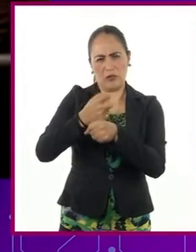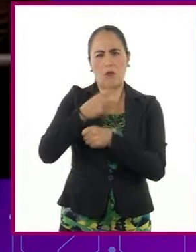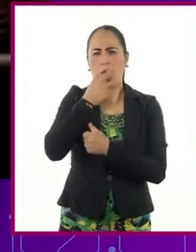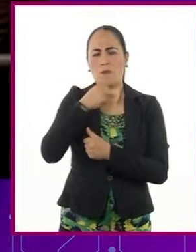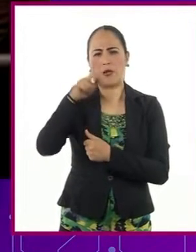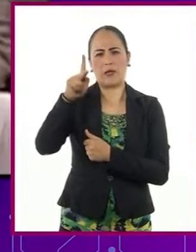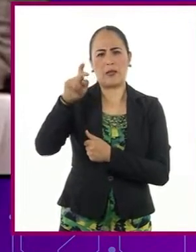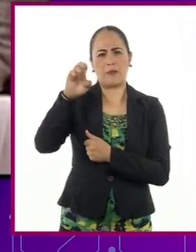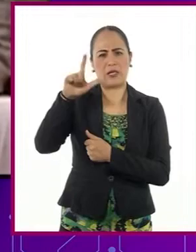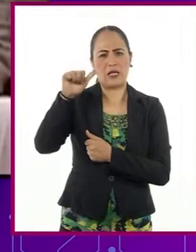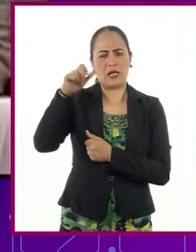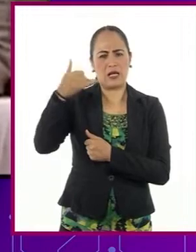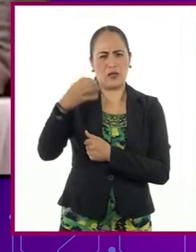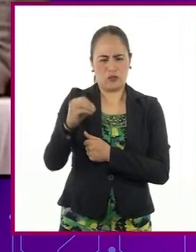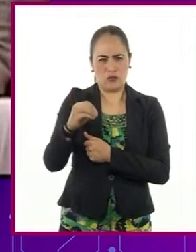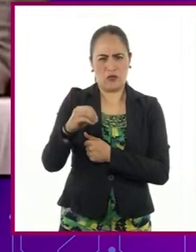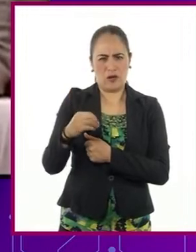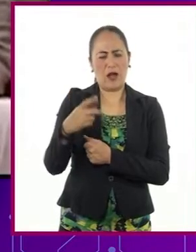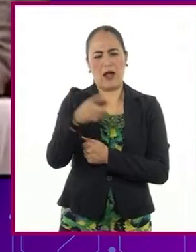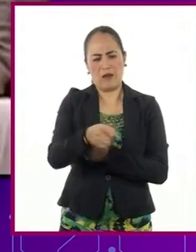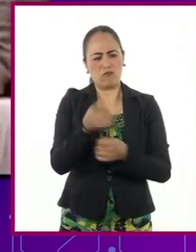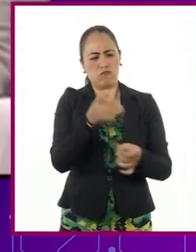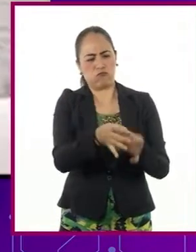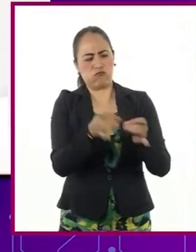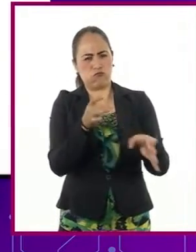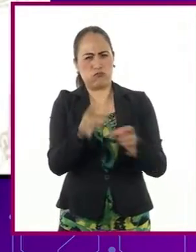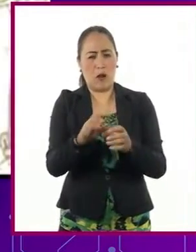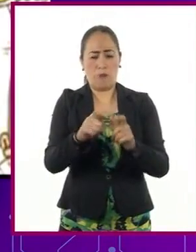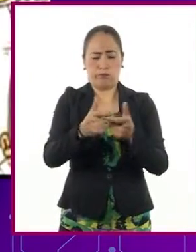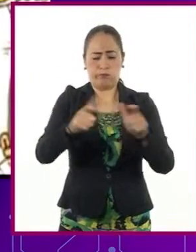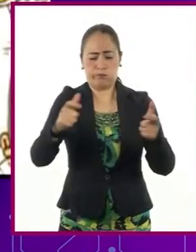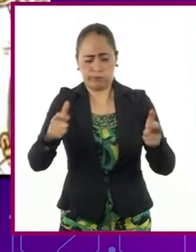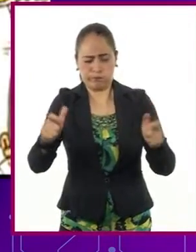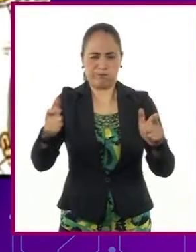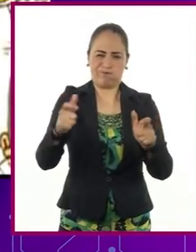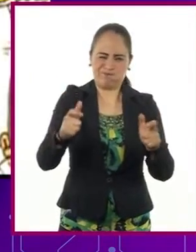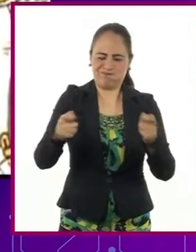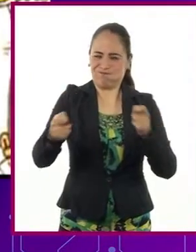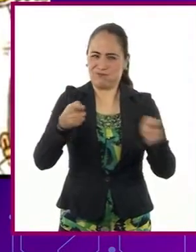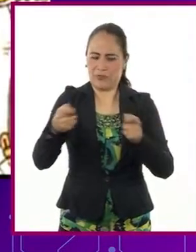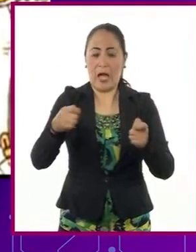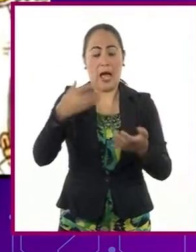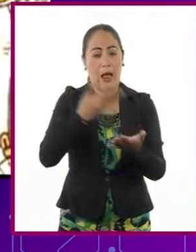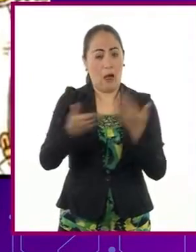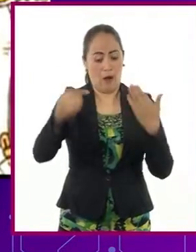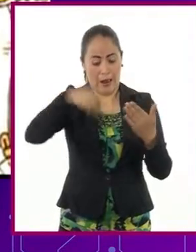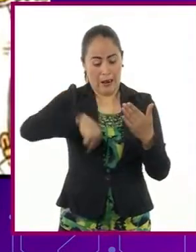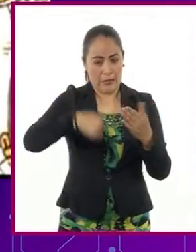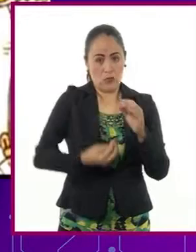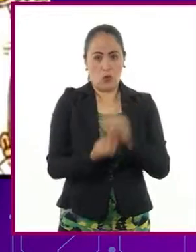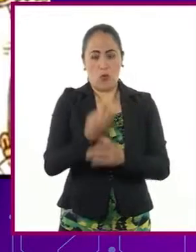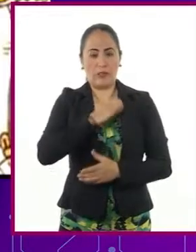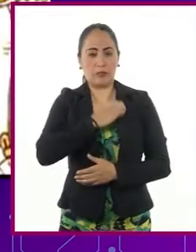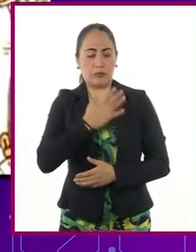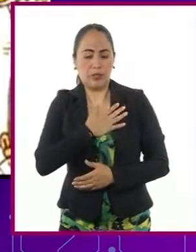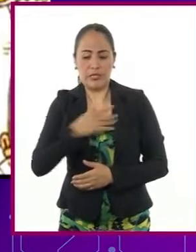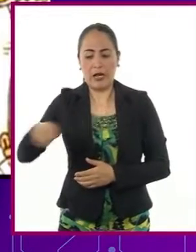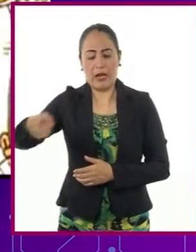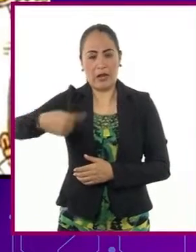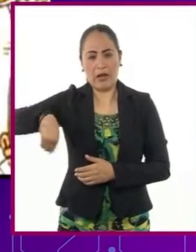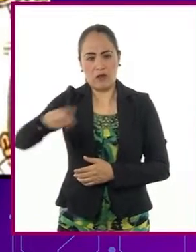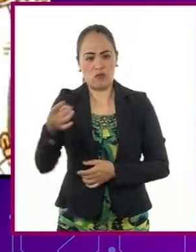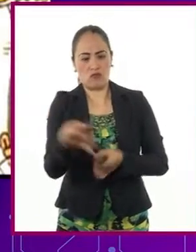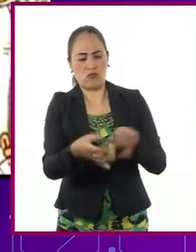la reconquista española y no se han frenado en su expansión. Y esta expansión en la Nueva España la llevan a cabo los españoles con